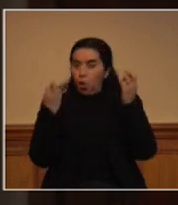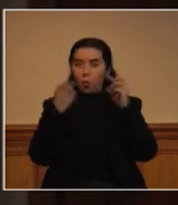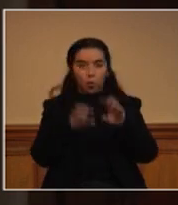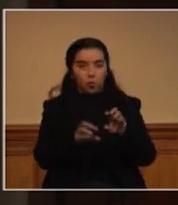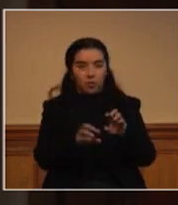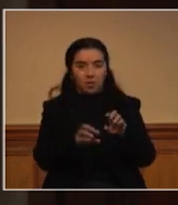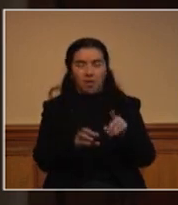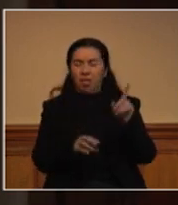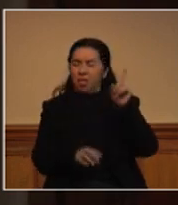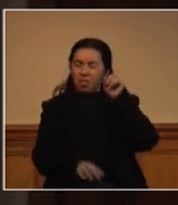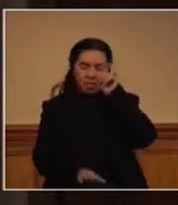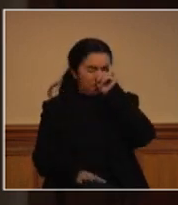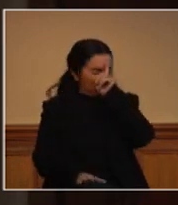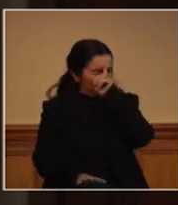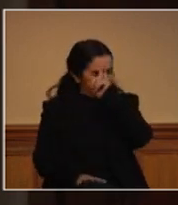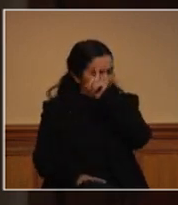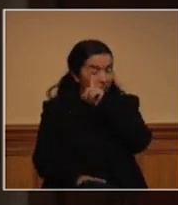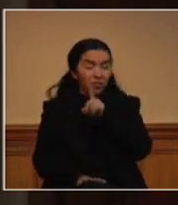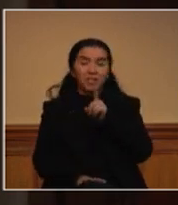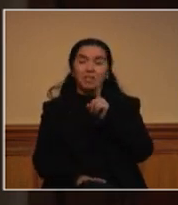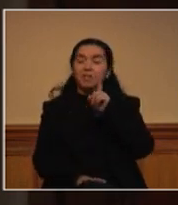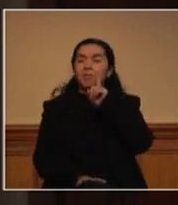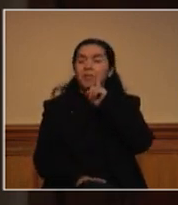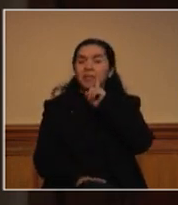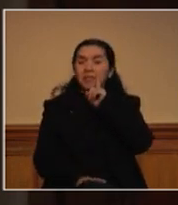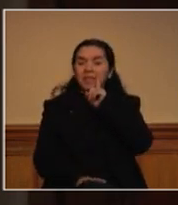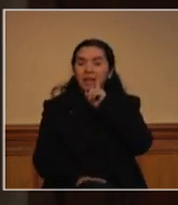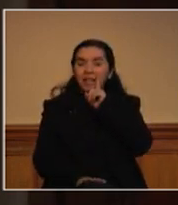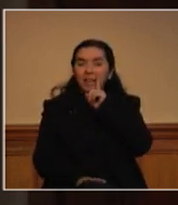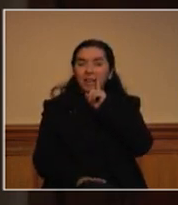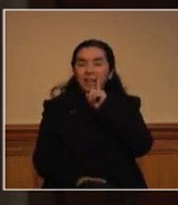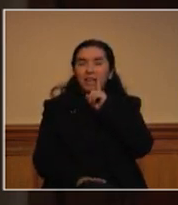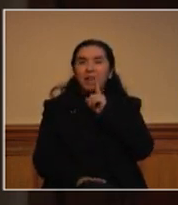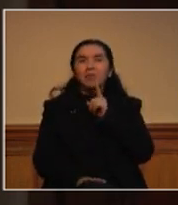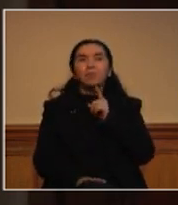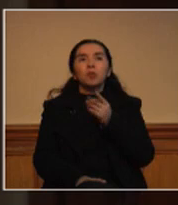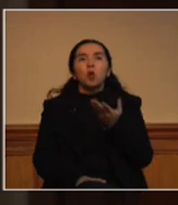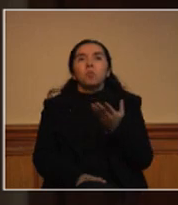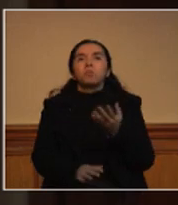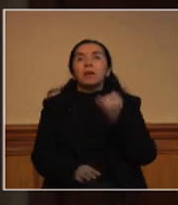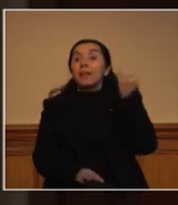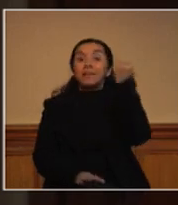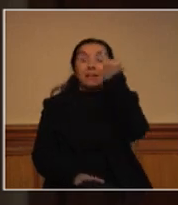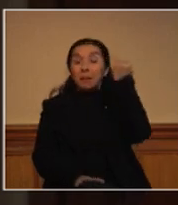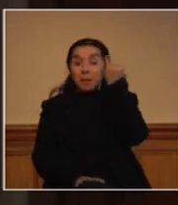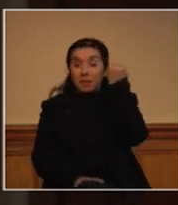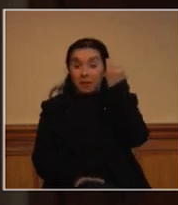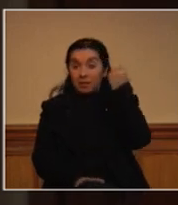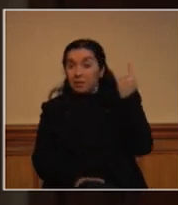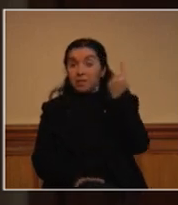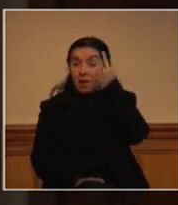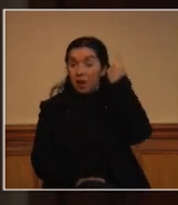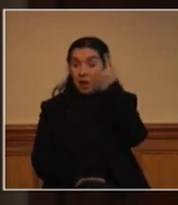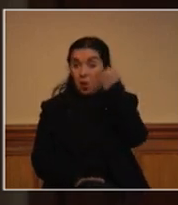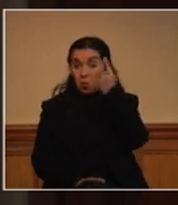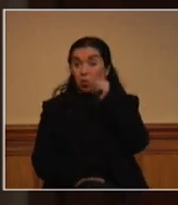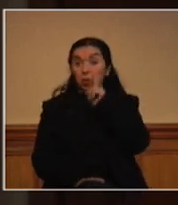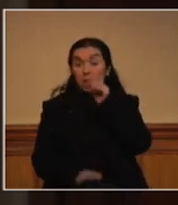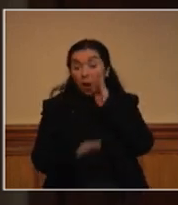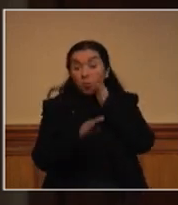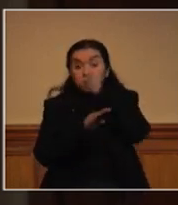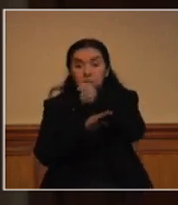fue mucho más difícil generar instancias de independencia y autonomía o que pudieran acceder a tener un